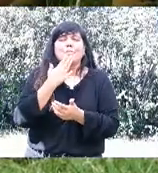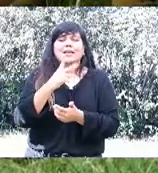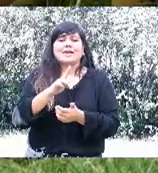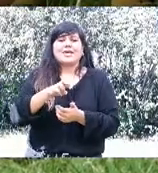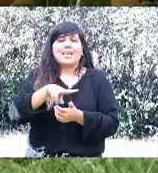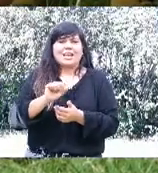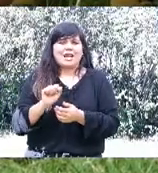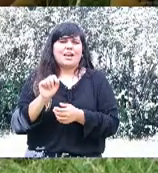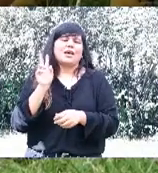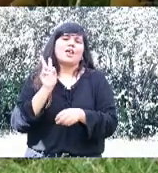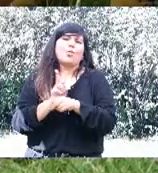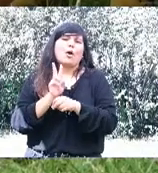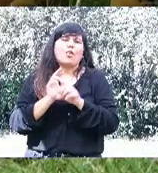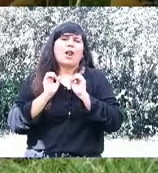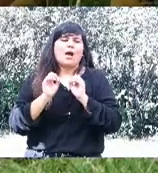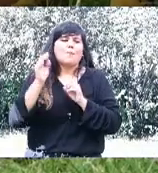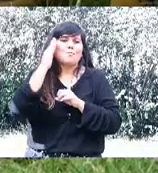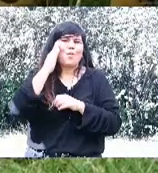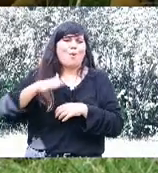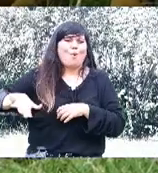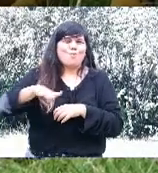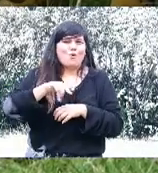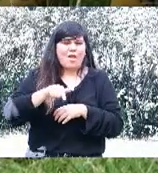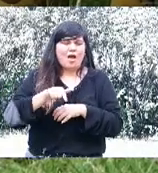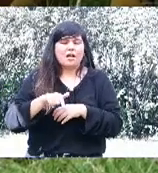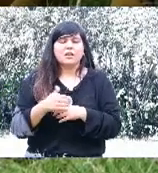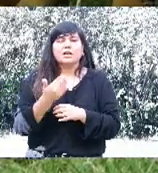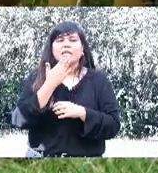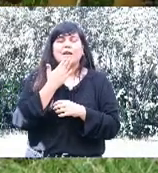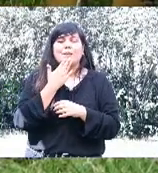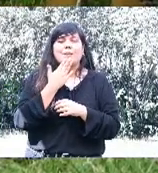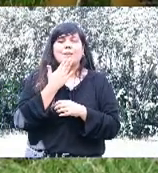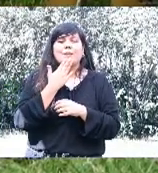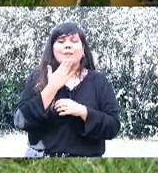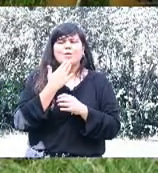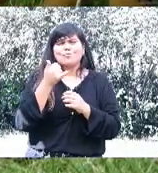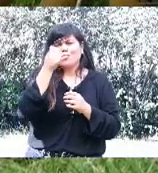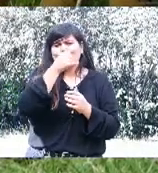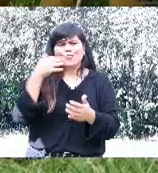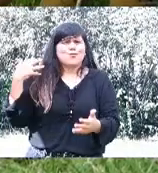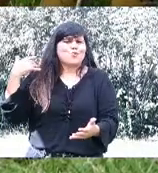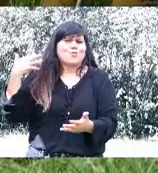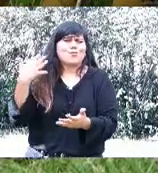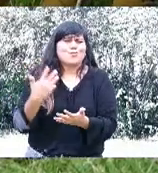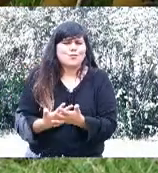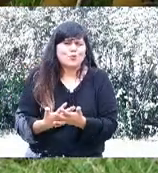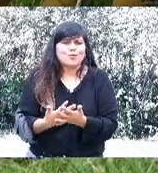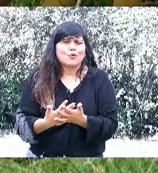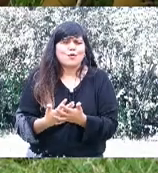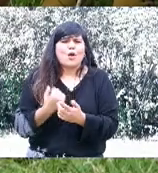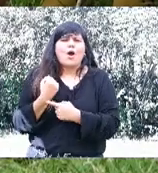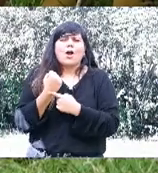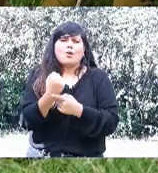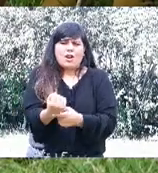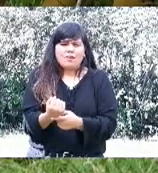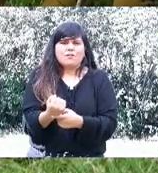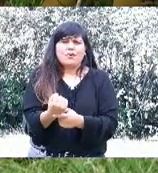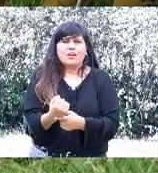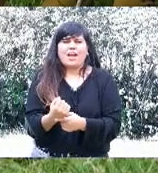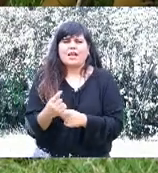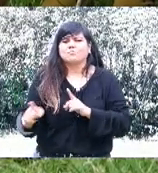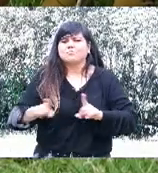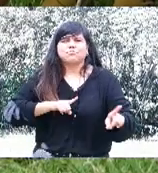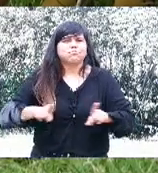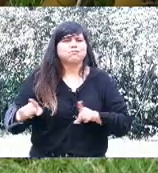es educadora popular eh también se dedica o se dedicó por mucho tiempo a eh colaborar con y